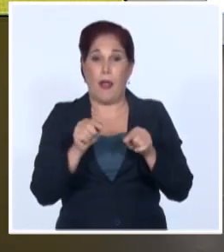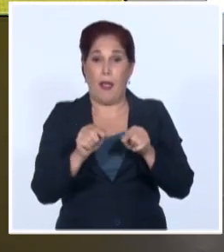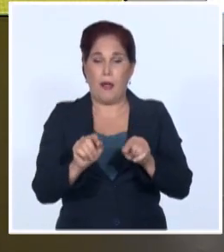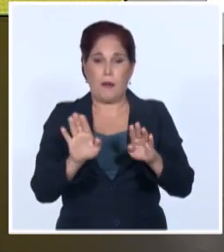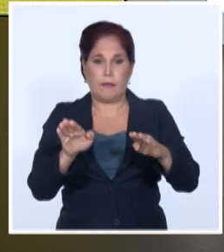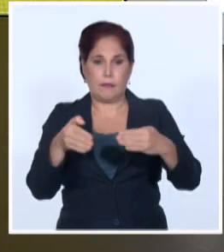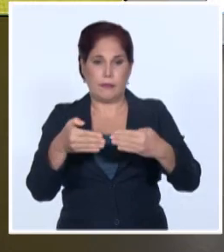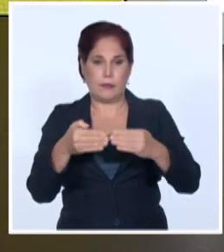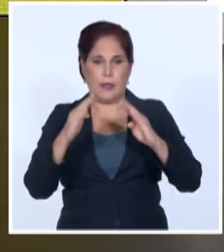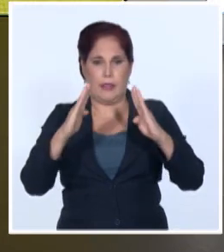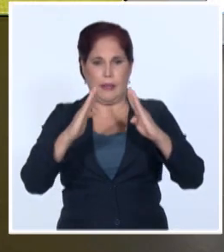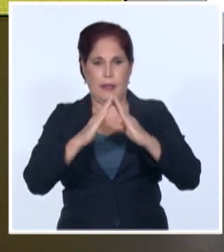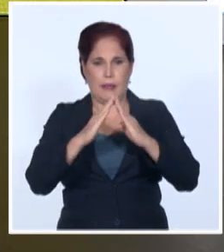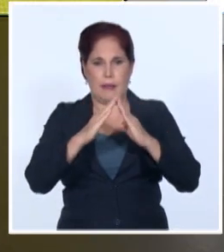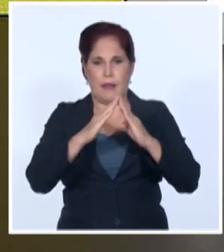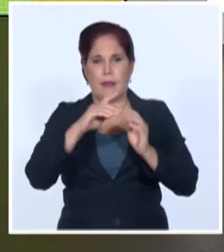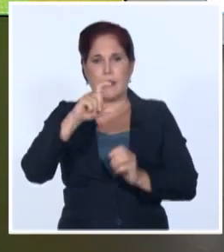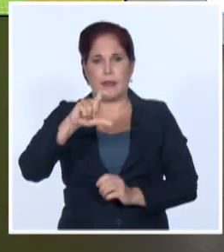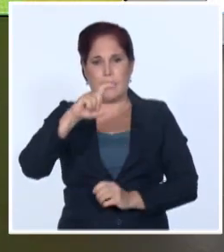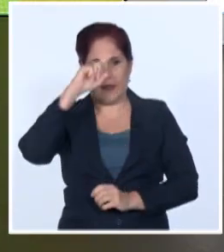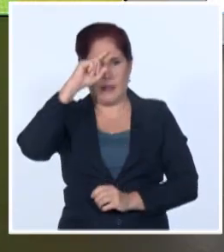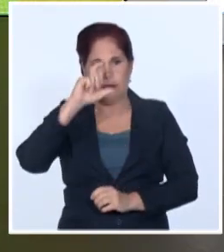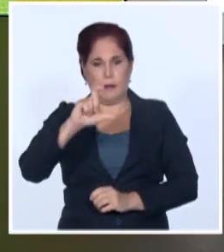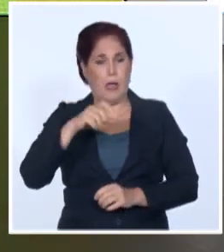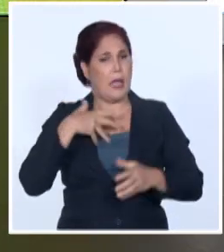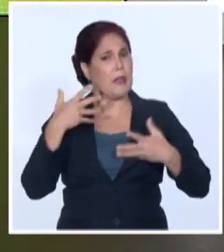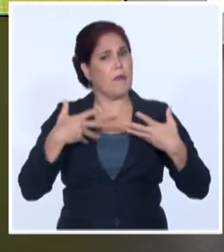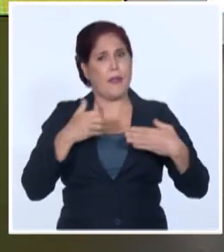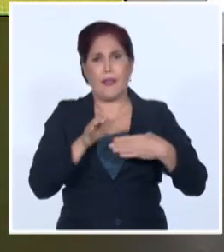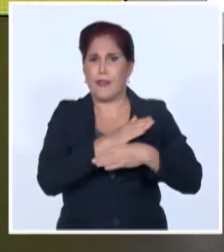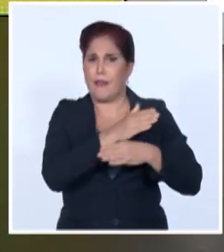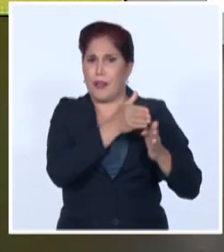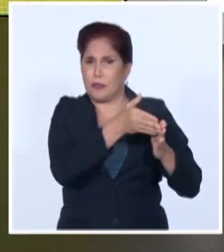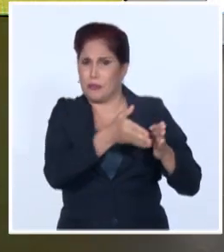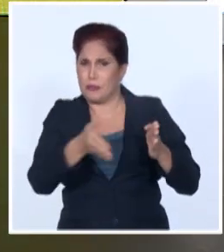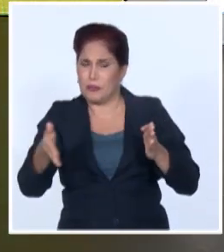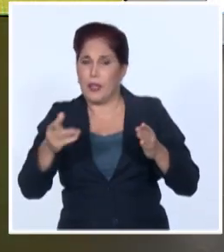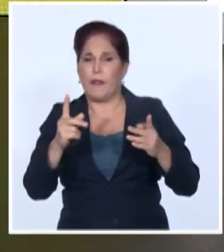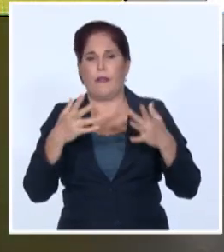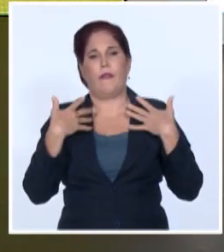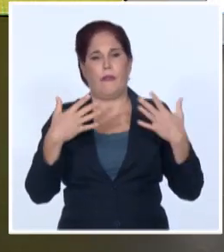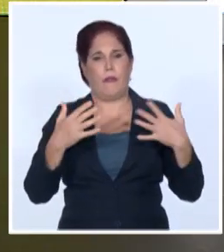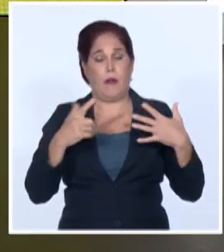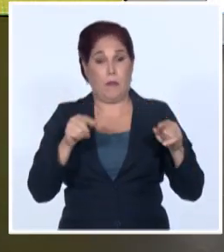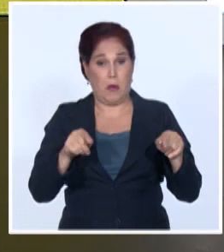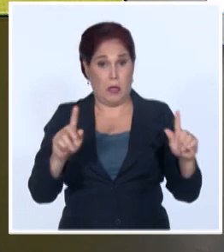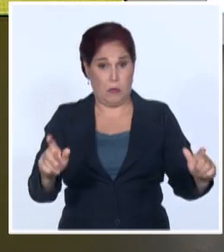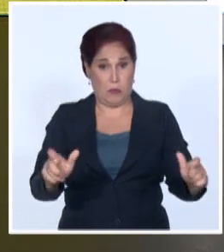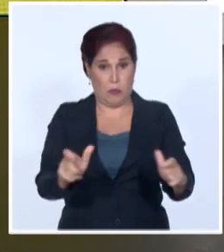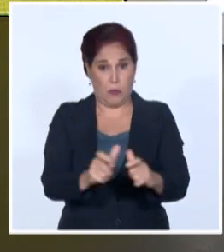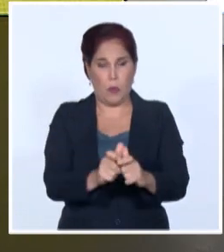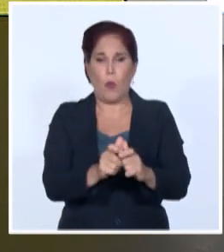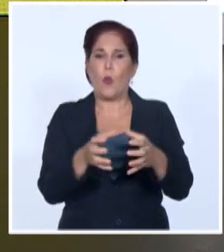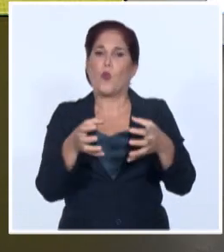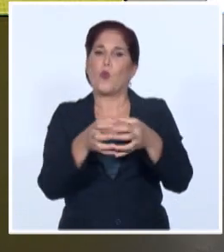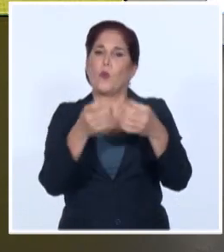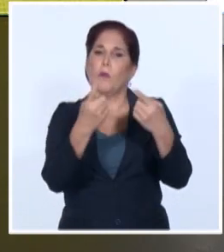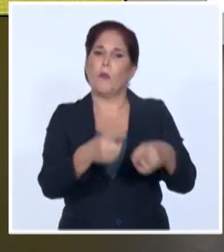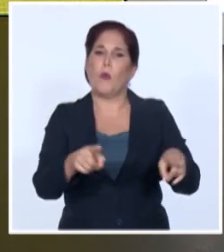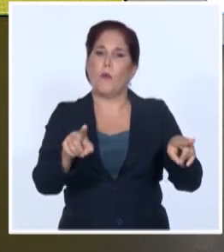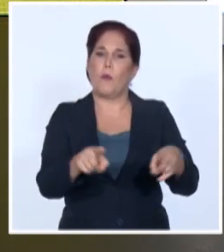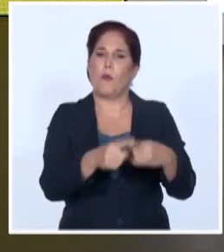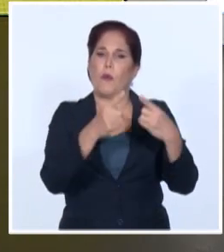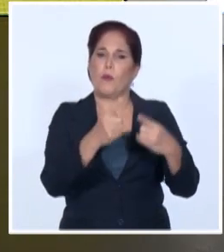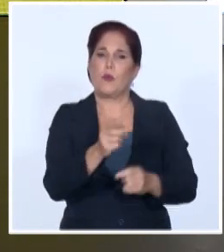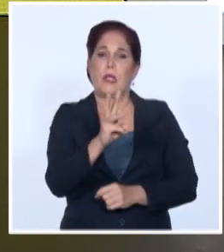de Santa Clara su amplio programa de actividades del verano 2023. En el encuentro confluyeron grupos musicales como el trío